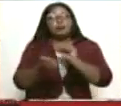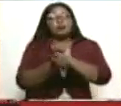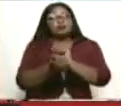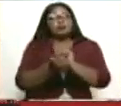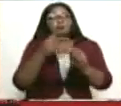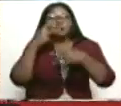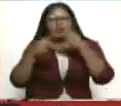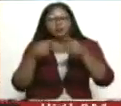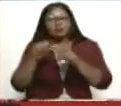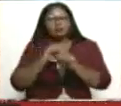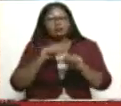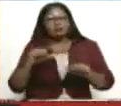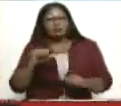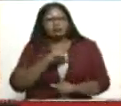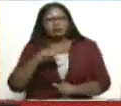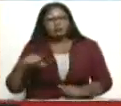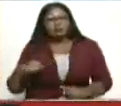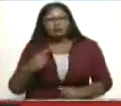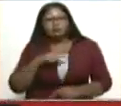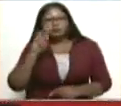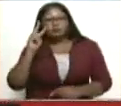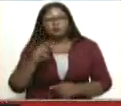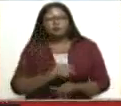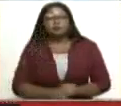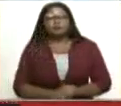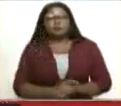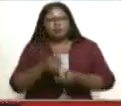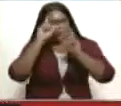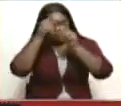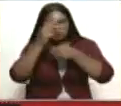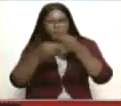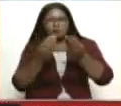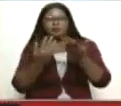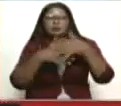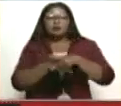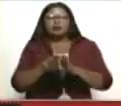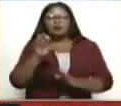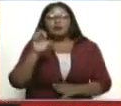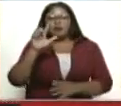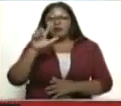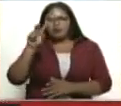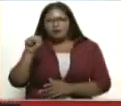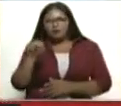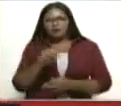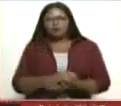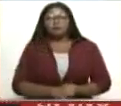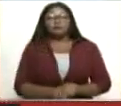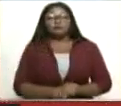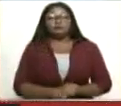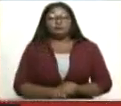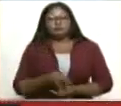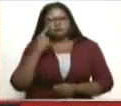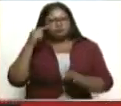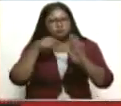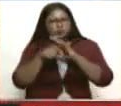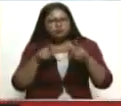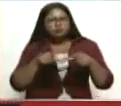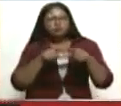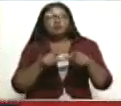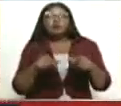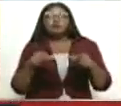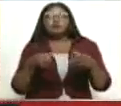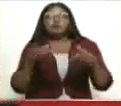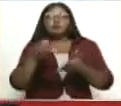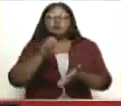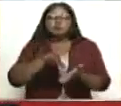personas privadas de la libertad reconocidas como integrantes del ELN, recluidos en prisiones y